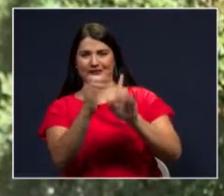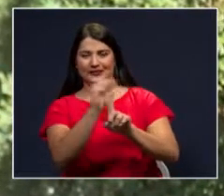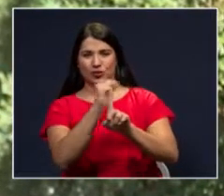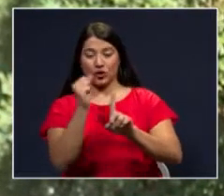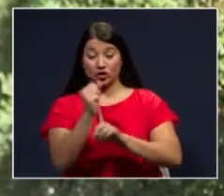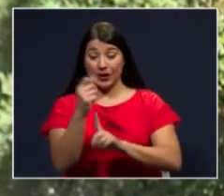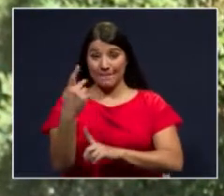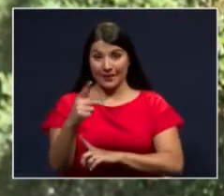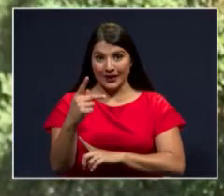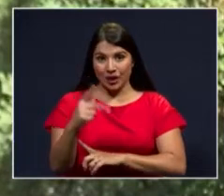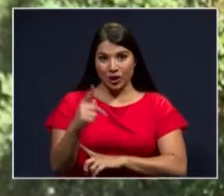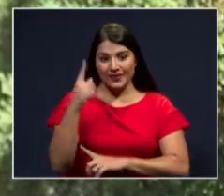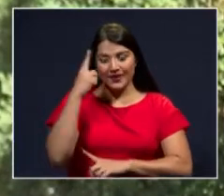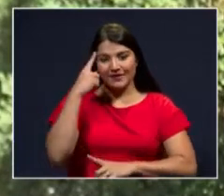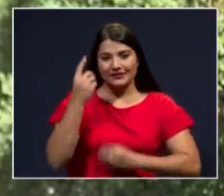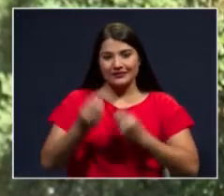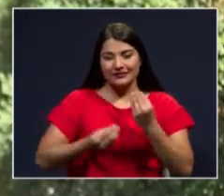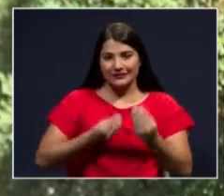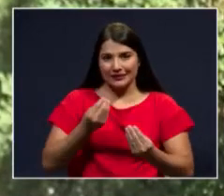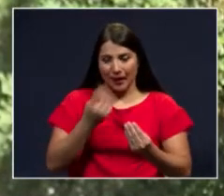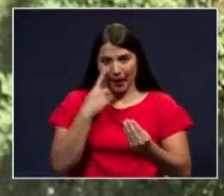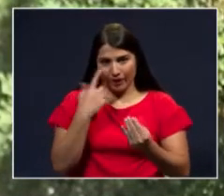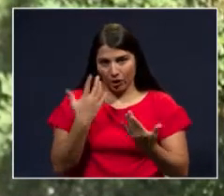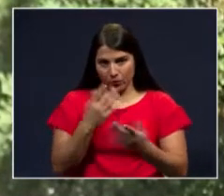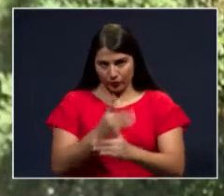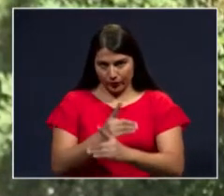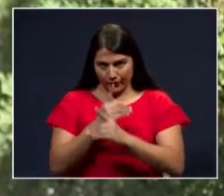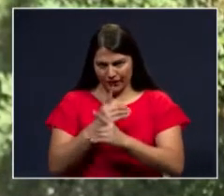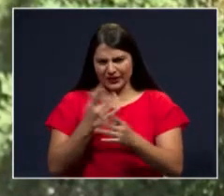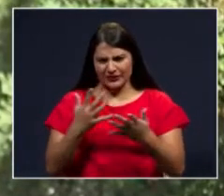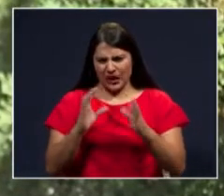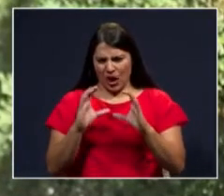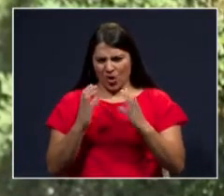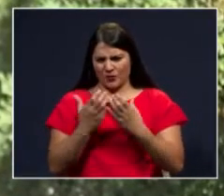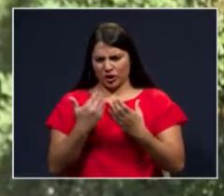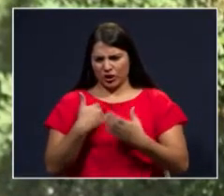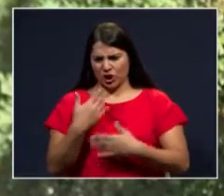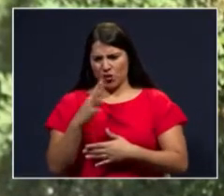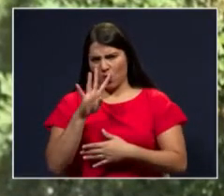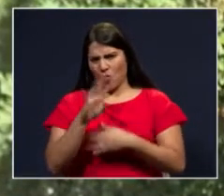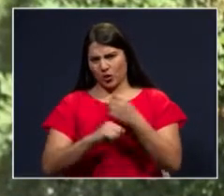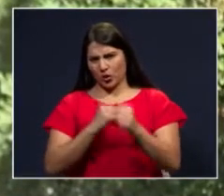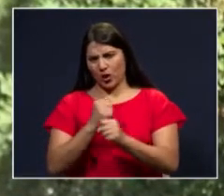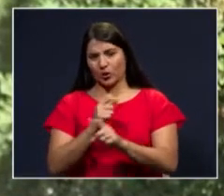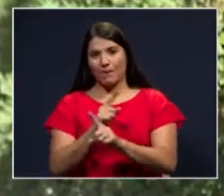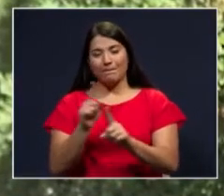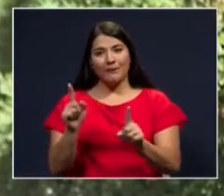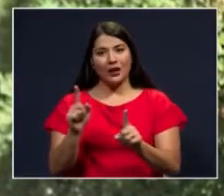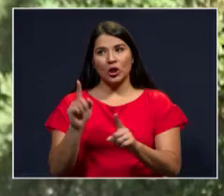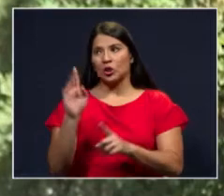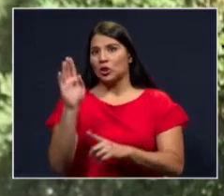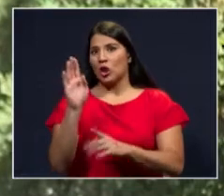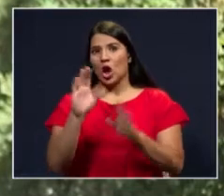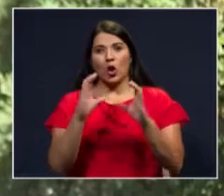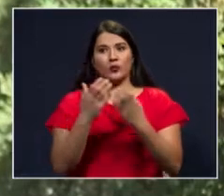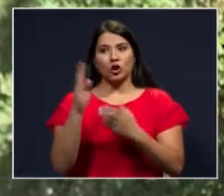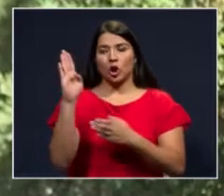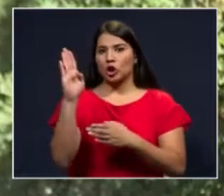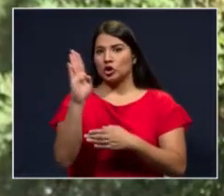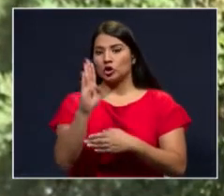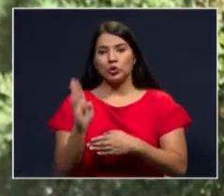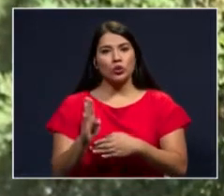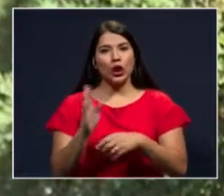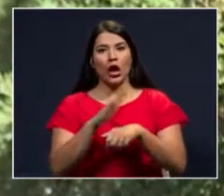que no ha sesionado porque la comisión existe hace ya varios años, quizás más de 4 años, pero nunca llaman y nunca se reúnen. Entonces eso es